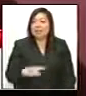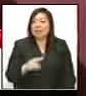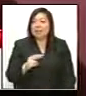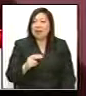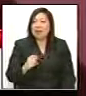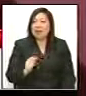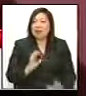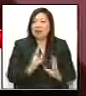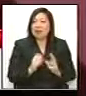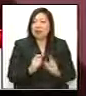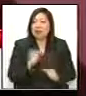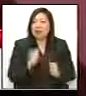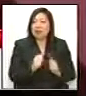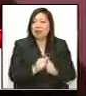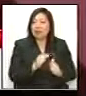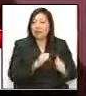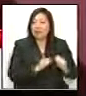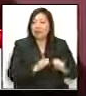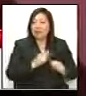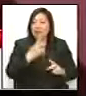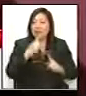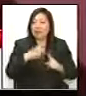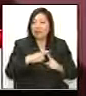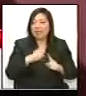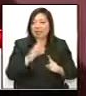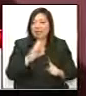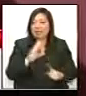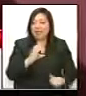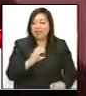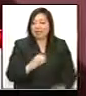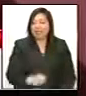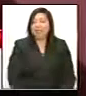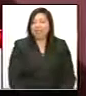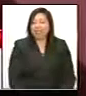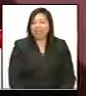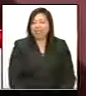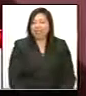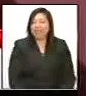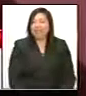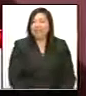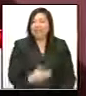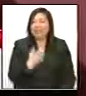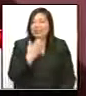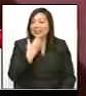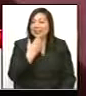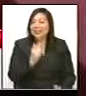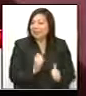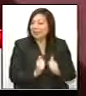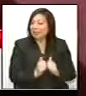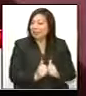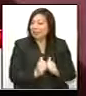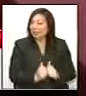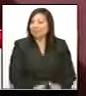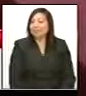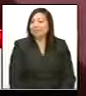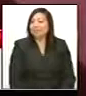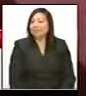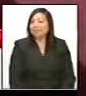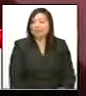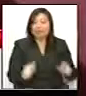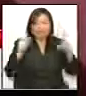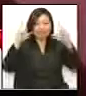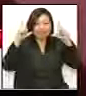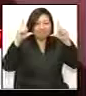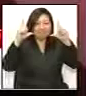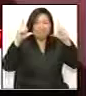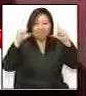de la Asociación de Personas Afectadas por Tuberculosis, con quien me quedo a conversar luego. Les voy a agradecer que nos acompañen a tomarnos una foto